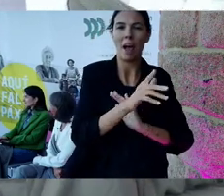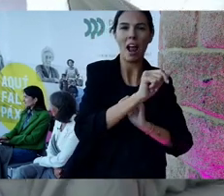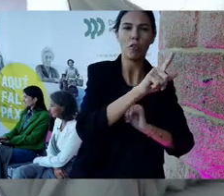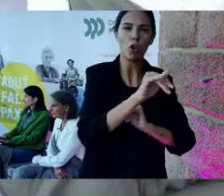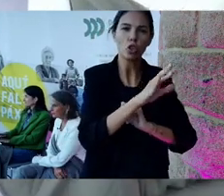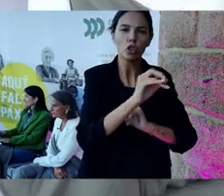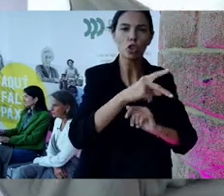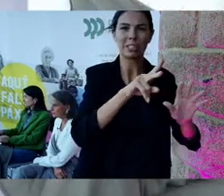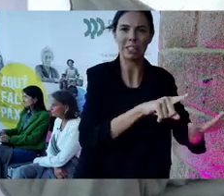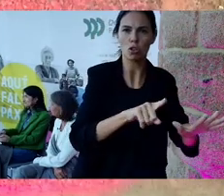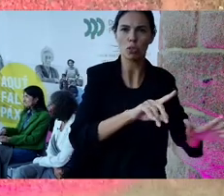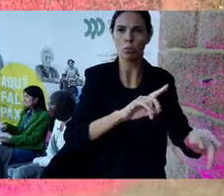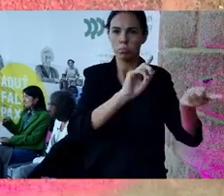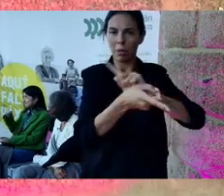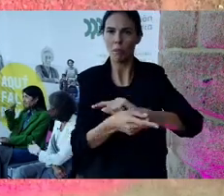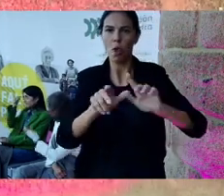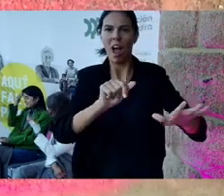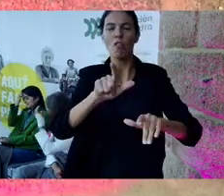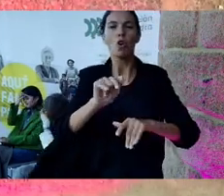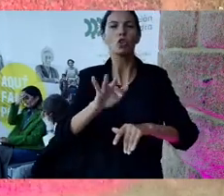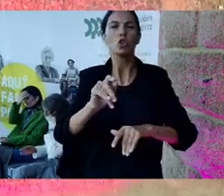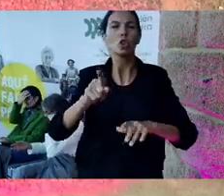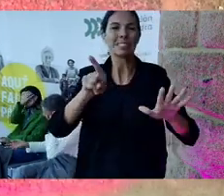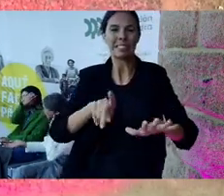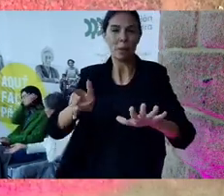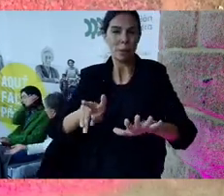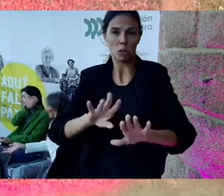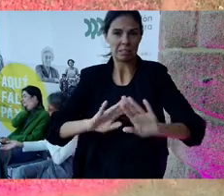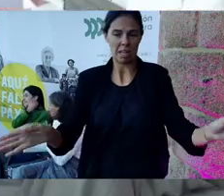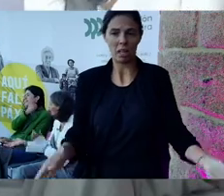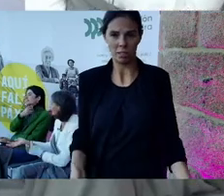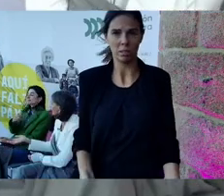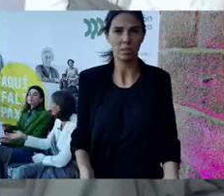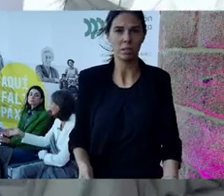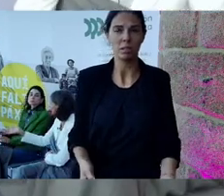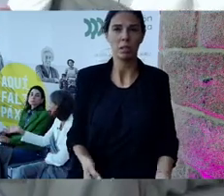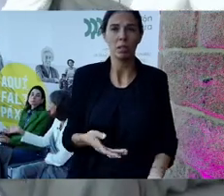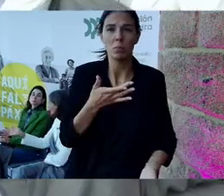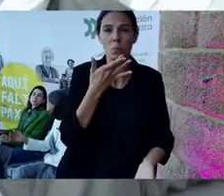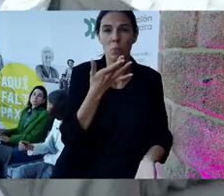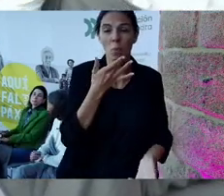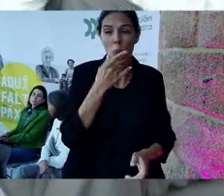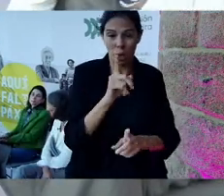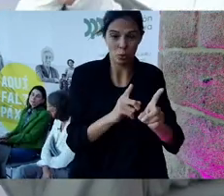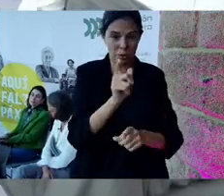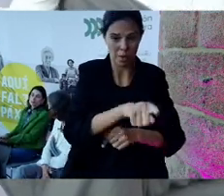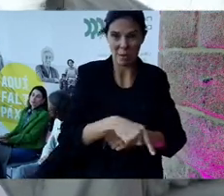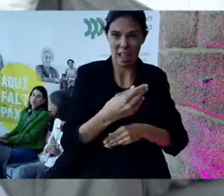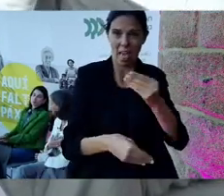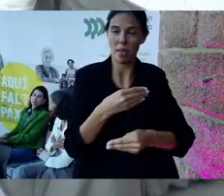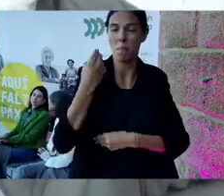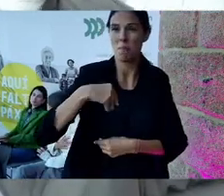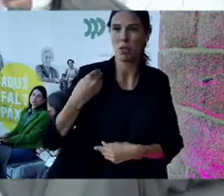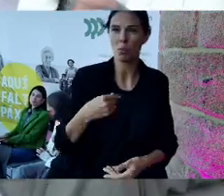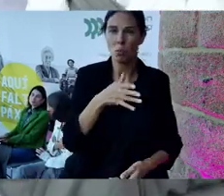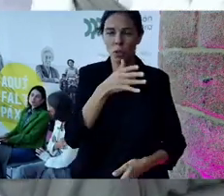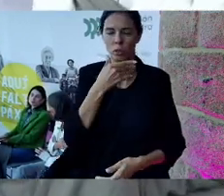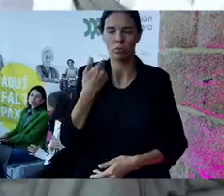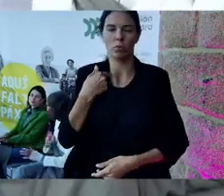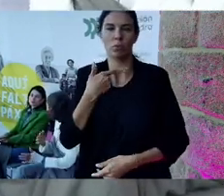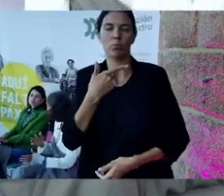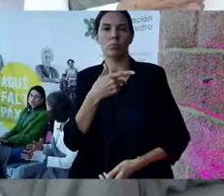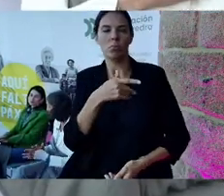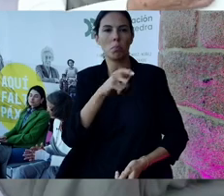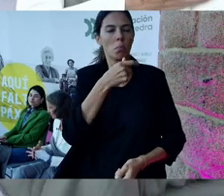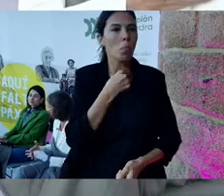VII. Bueno, ahí está. Adamnatio, ¿no? La Adamnatio, ¿sí? Y Sánchez Albornoz hace prácticamente lo